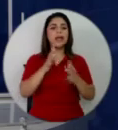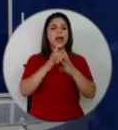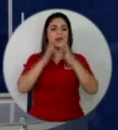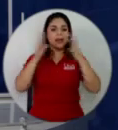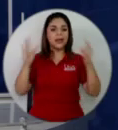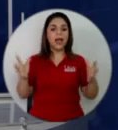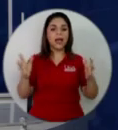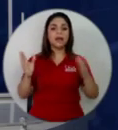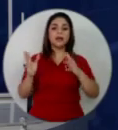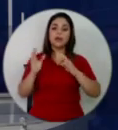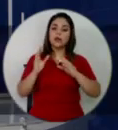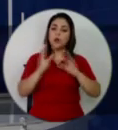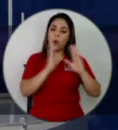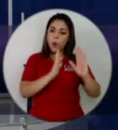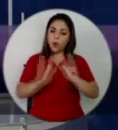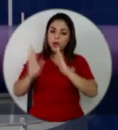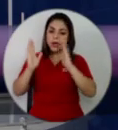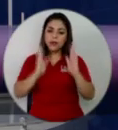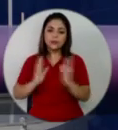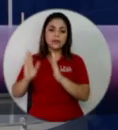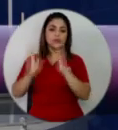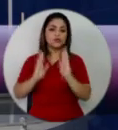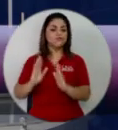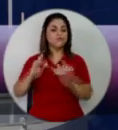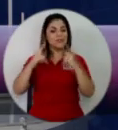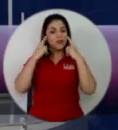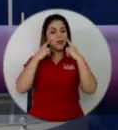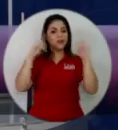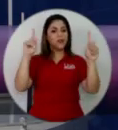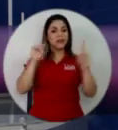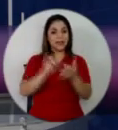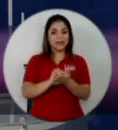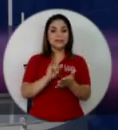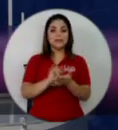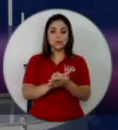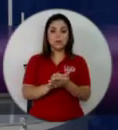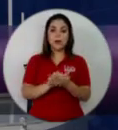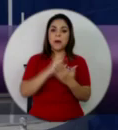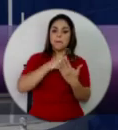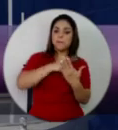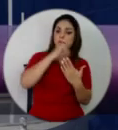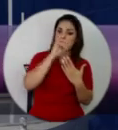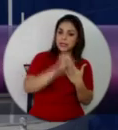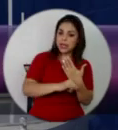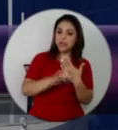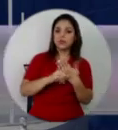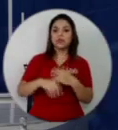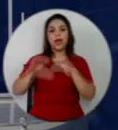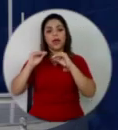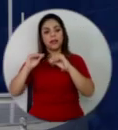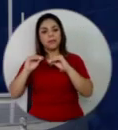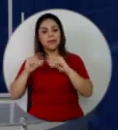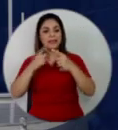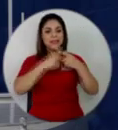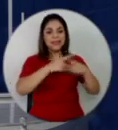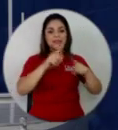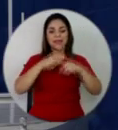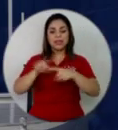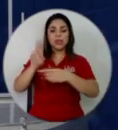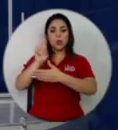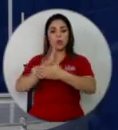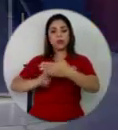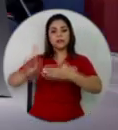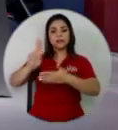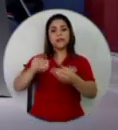Una gran organización hace posible esta vinculación académica y de proyectos y demás entre las diferentes universidades públicas.